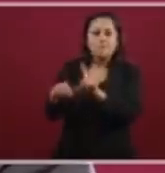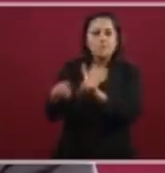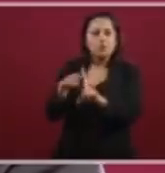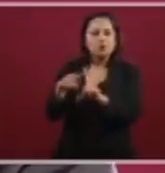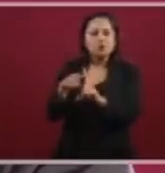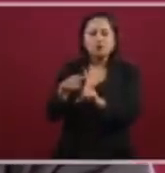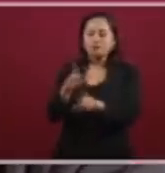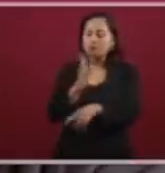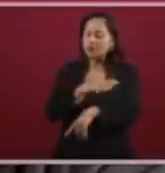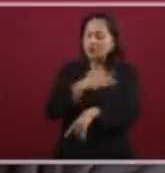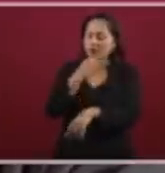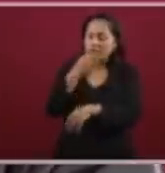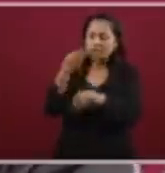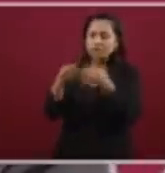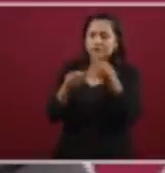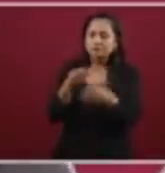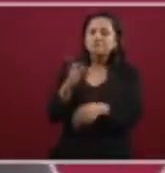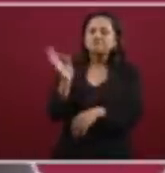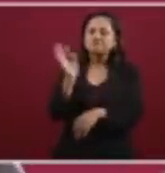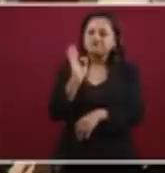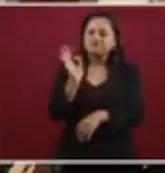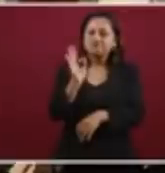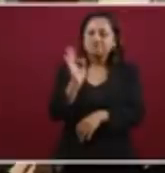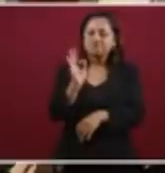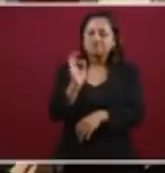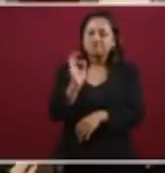me doy por vencido